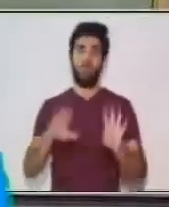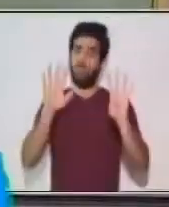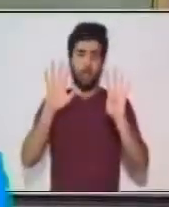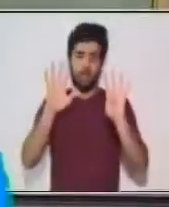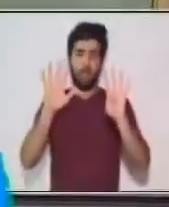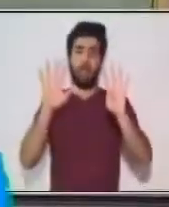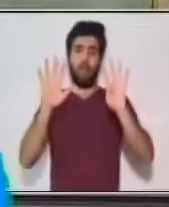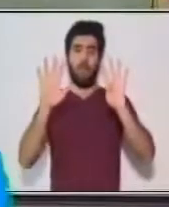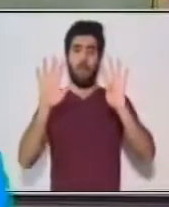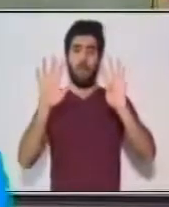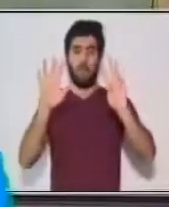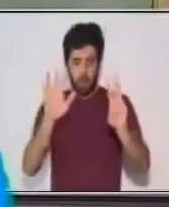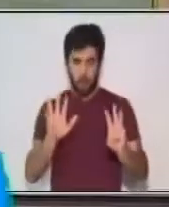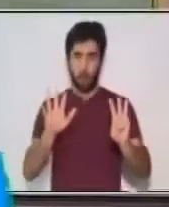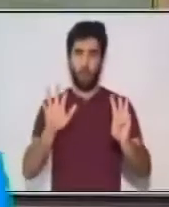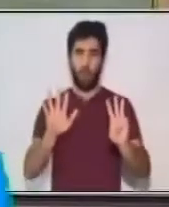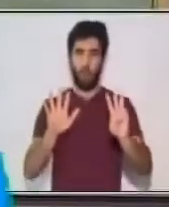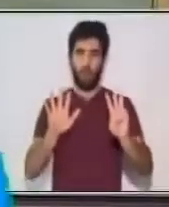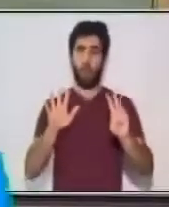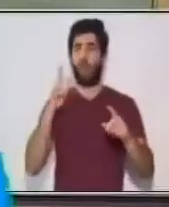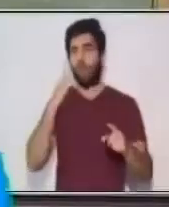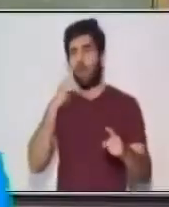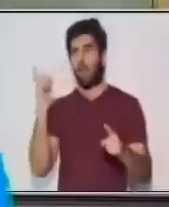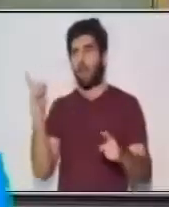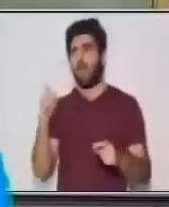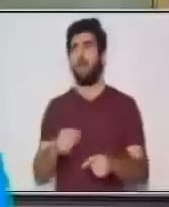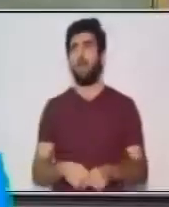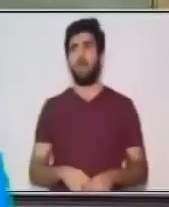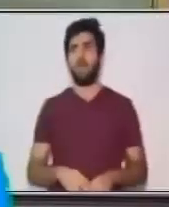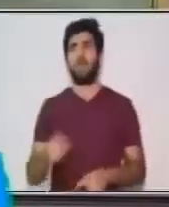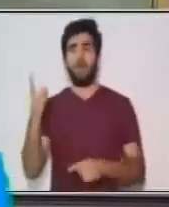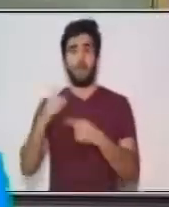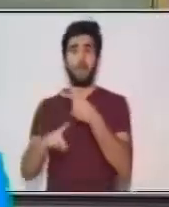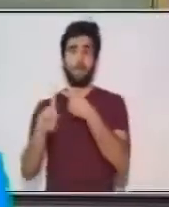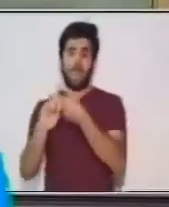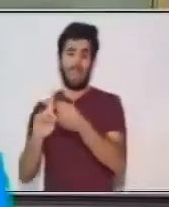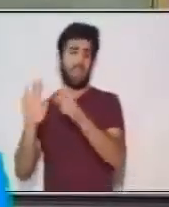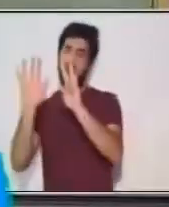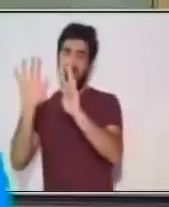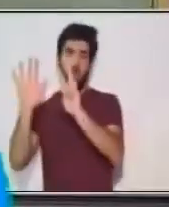Disminuyó un número, perfecto. ¿Y qué pasó con el sumando?